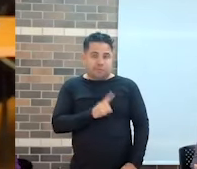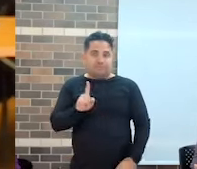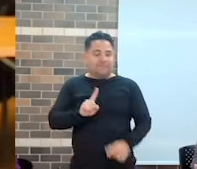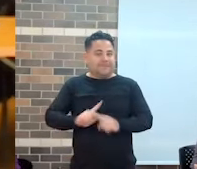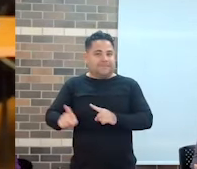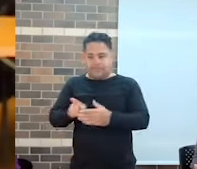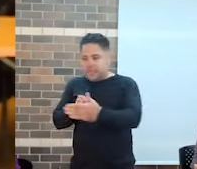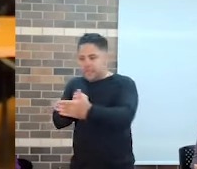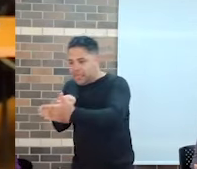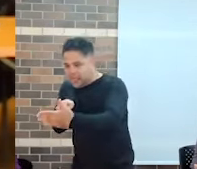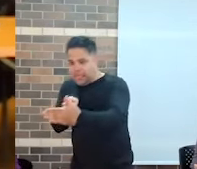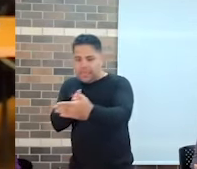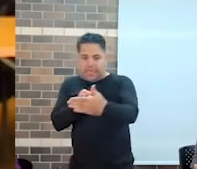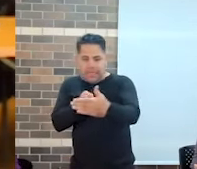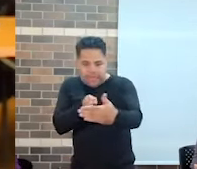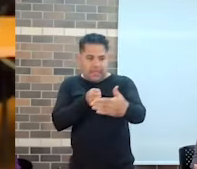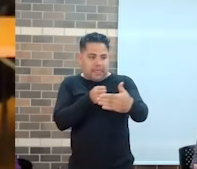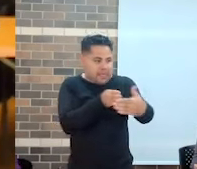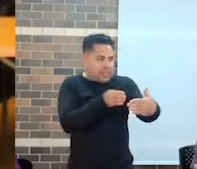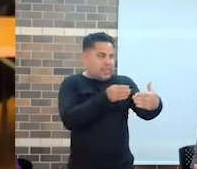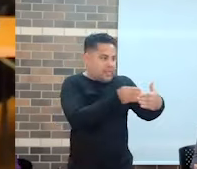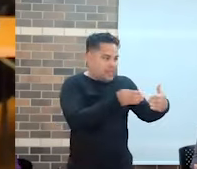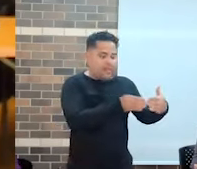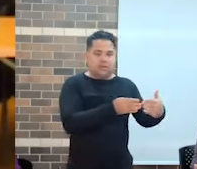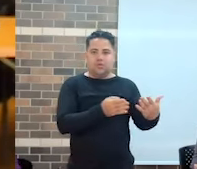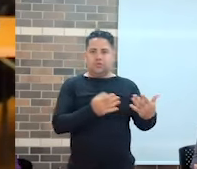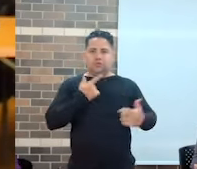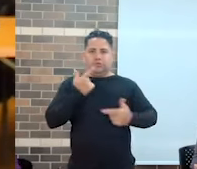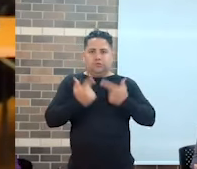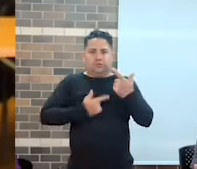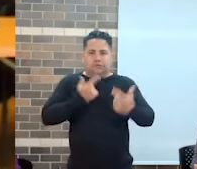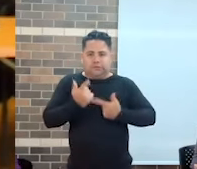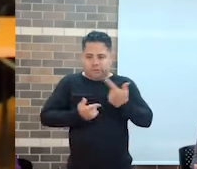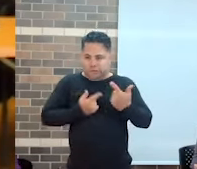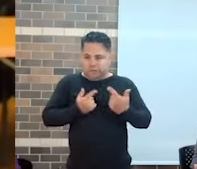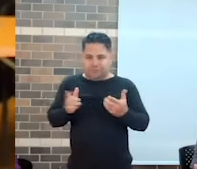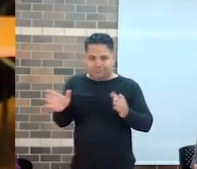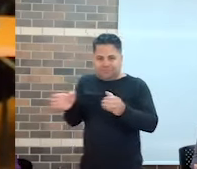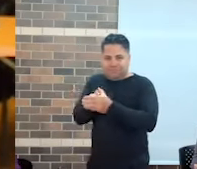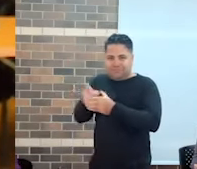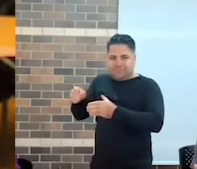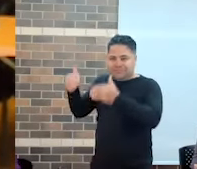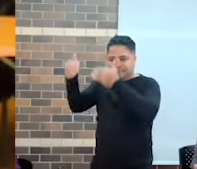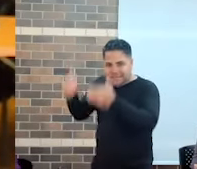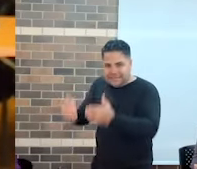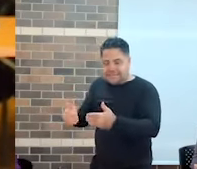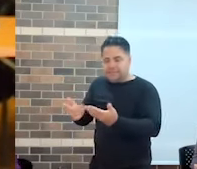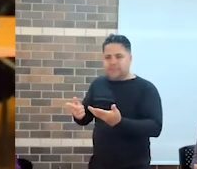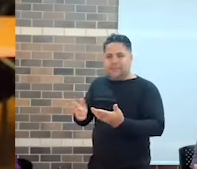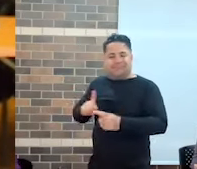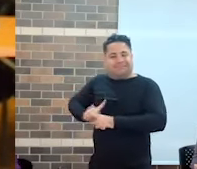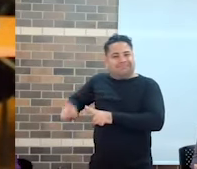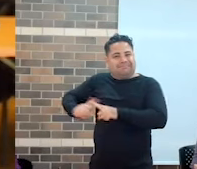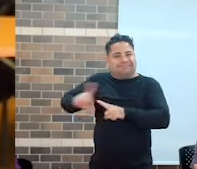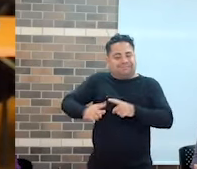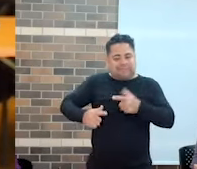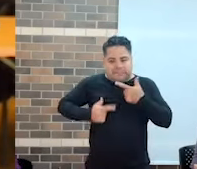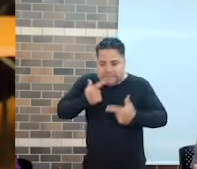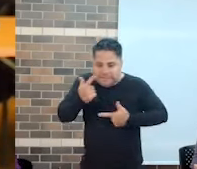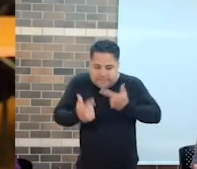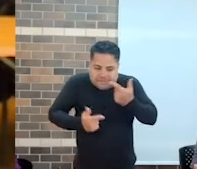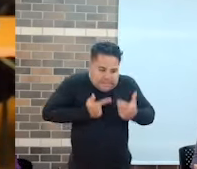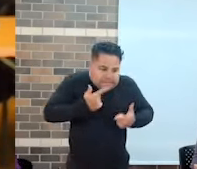barreras, donde hemos tenido que estar con las luchas, donde la población con discapacidad ha tenido que estar en diferentes luchas para